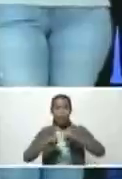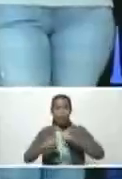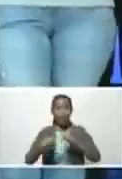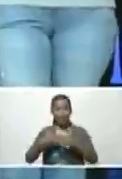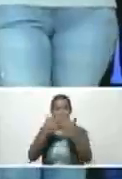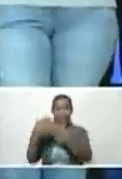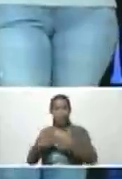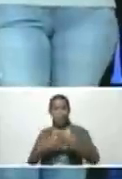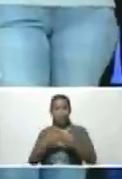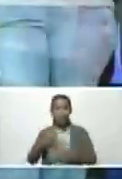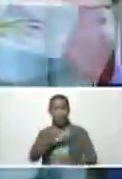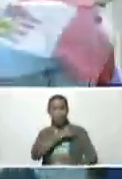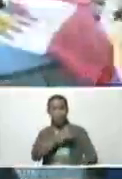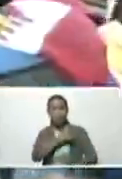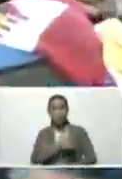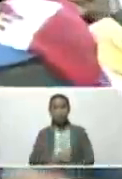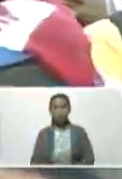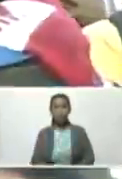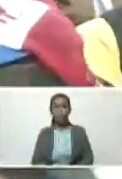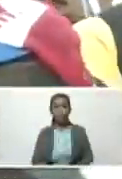estudiantil universitario!